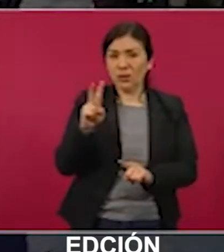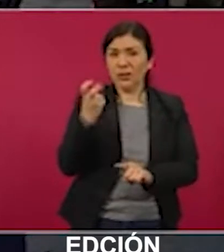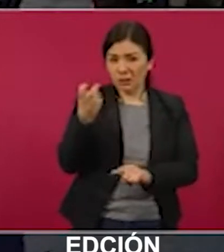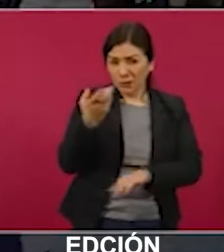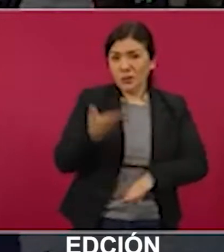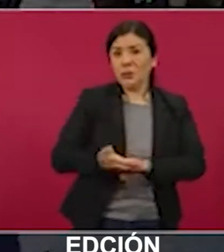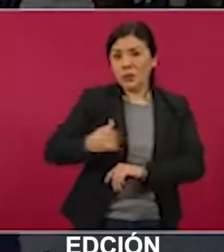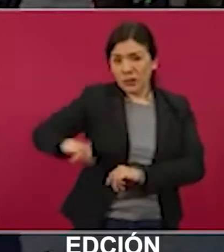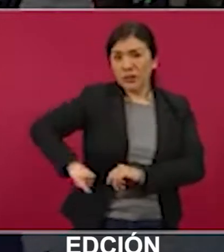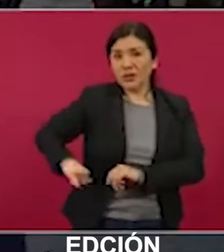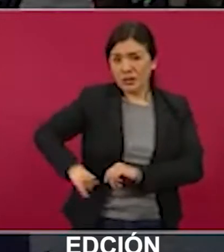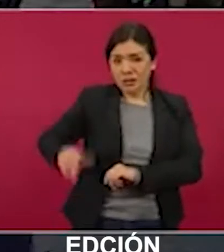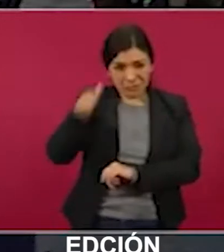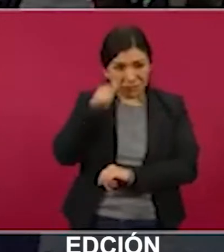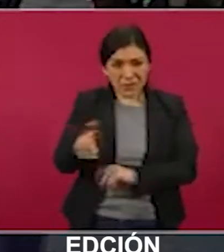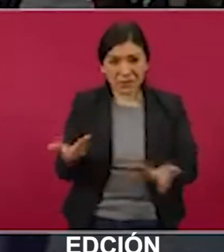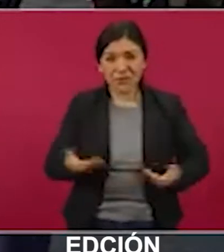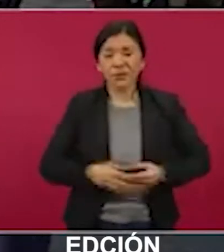¿no?